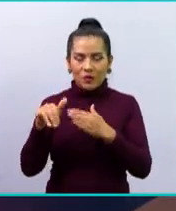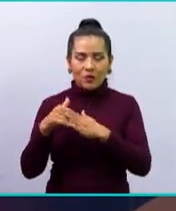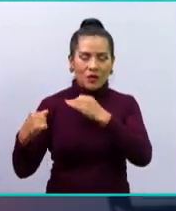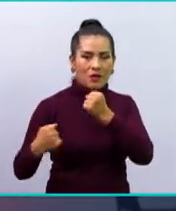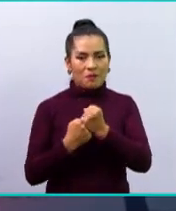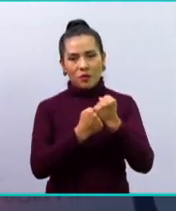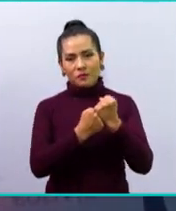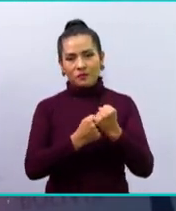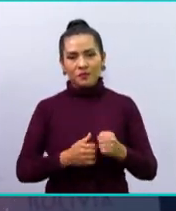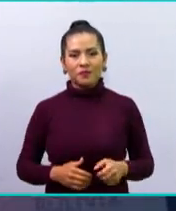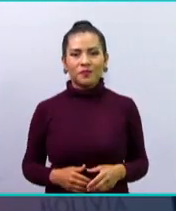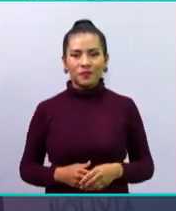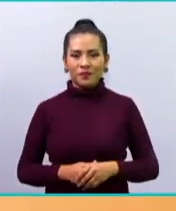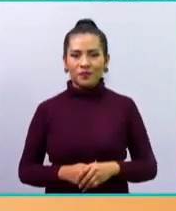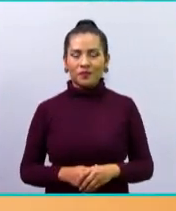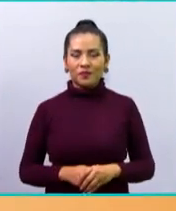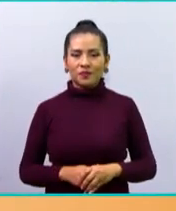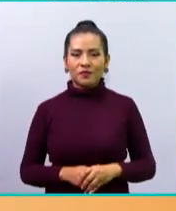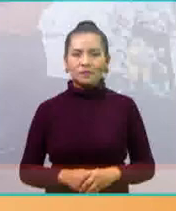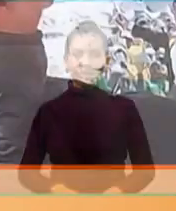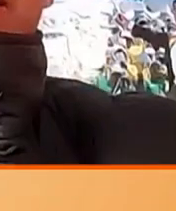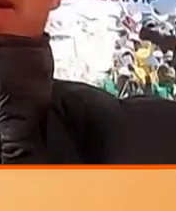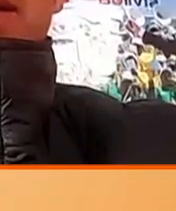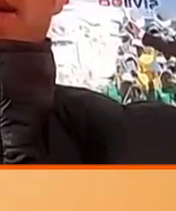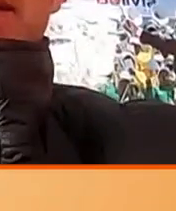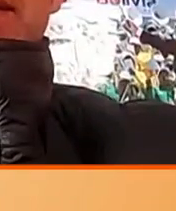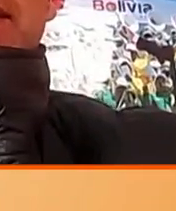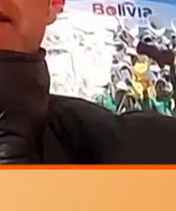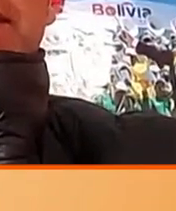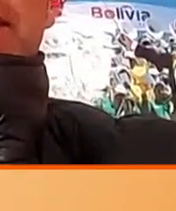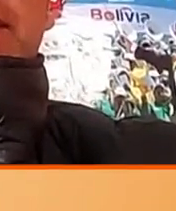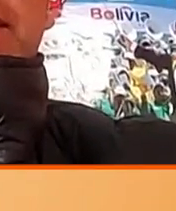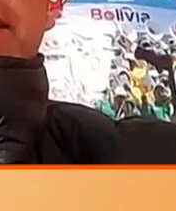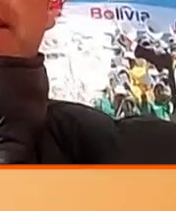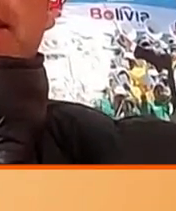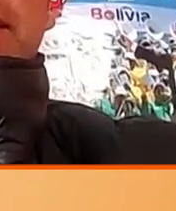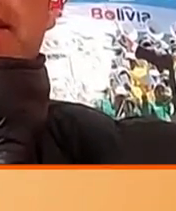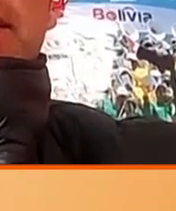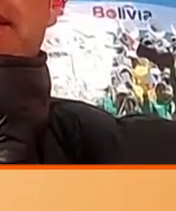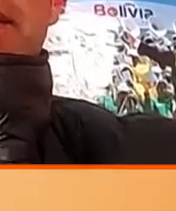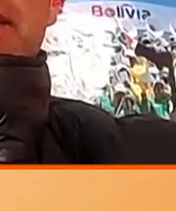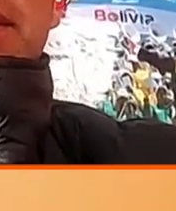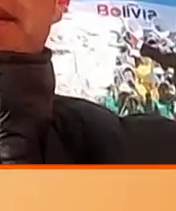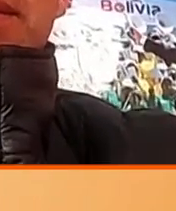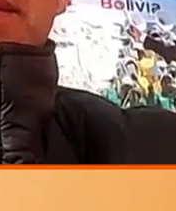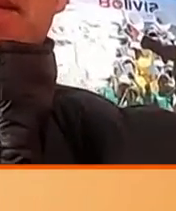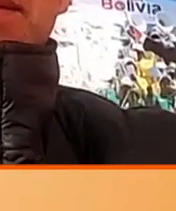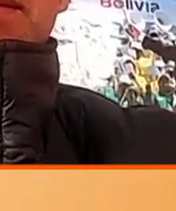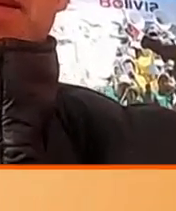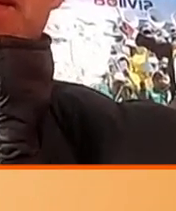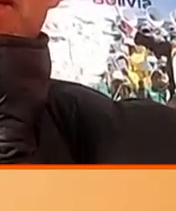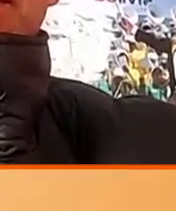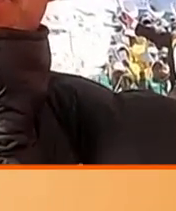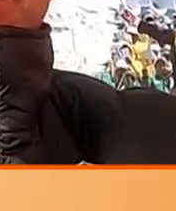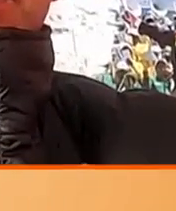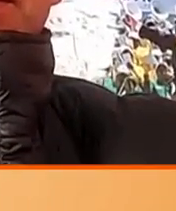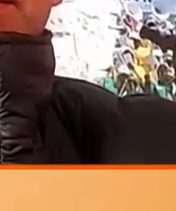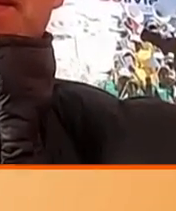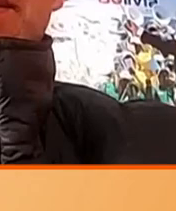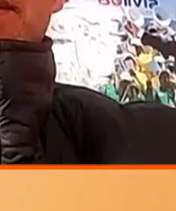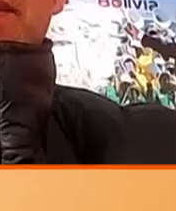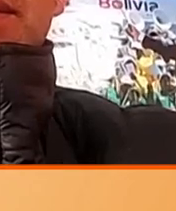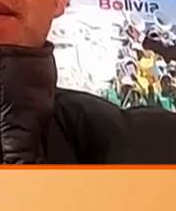Federación de Bandas. Muchísimas gracias a ti, Franklin, por este espacio, por este contacto también que puedes realizar con nosotros,